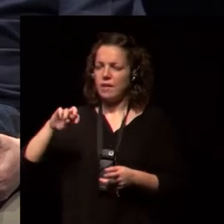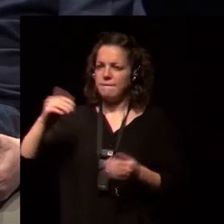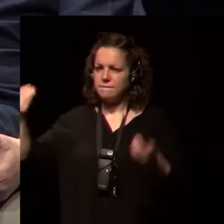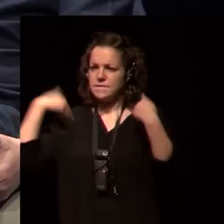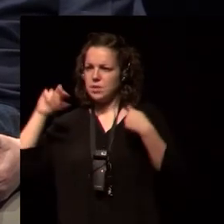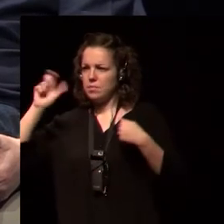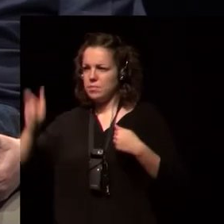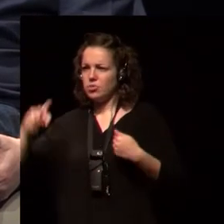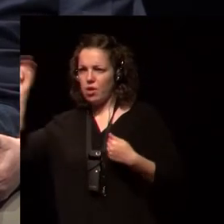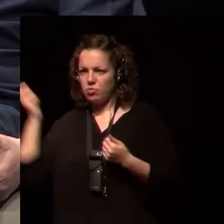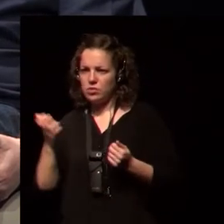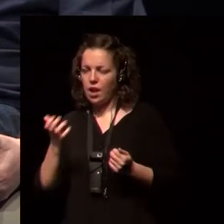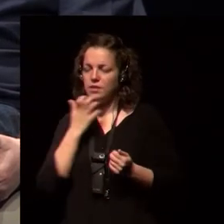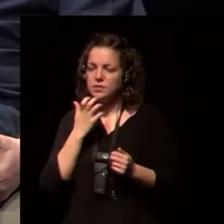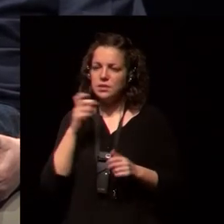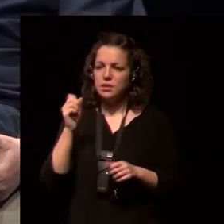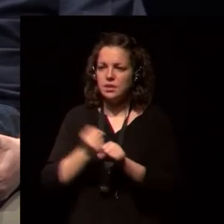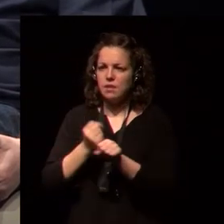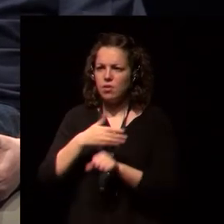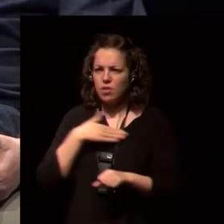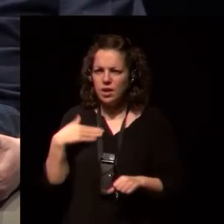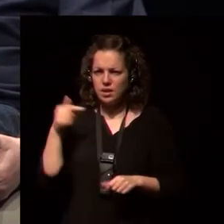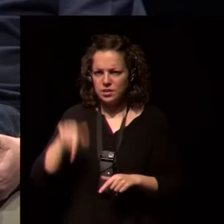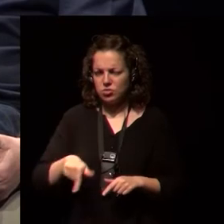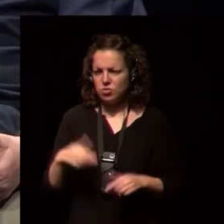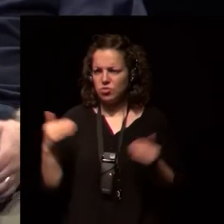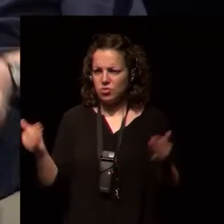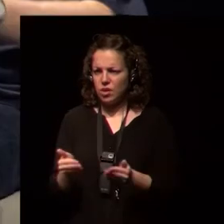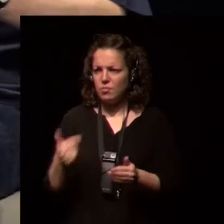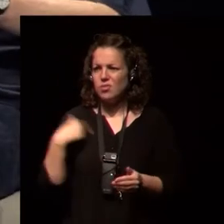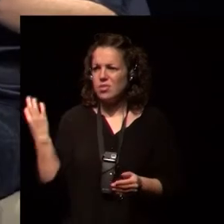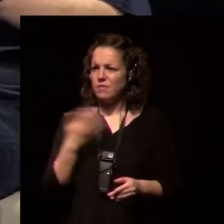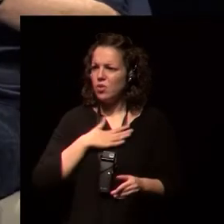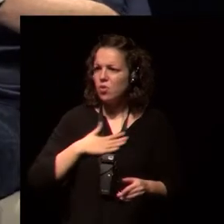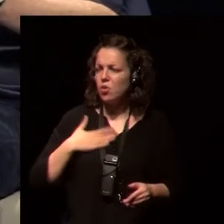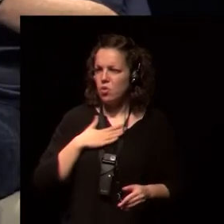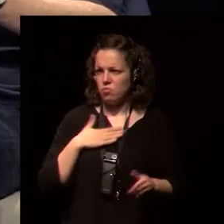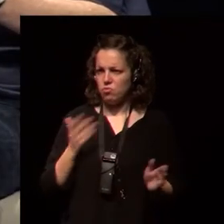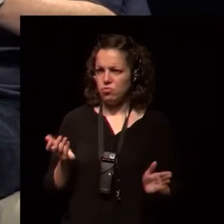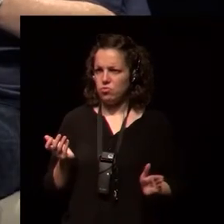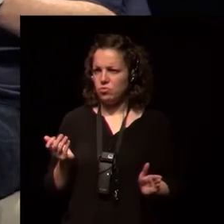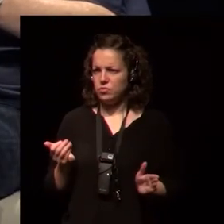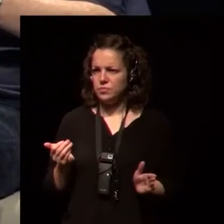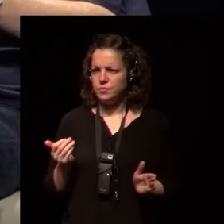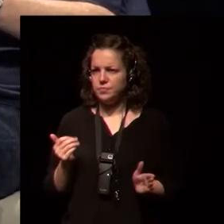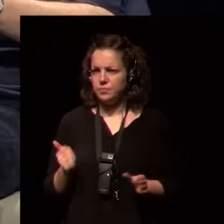Así que si queréis trabajar en este campo, tenéis que estar cómodos con...